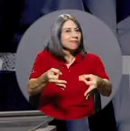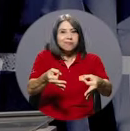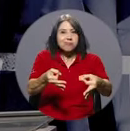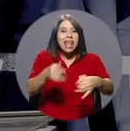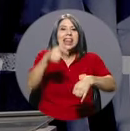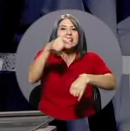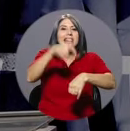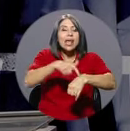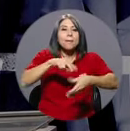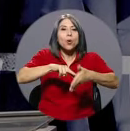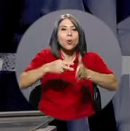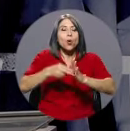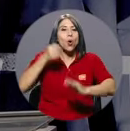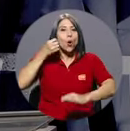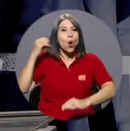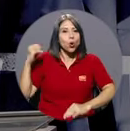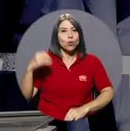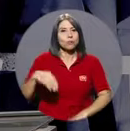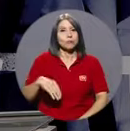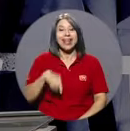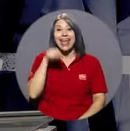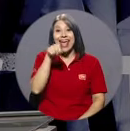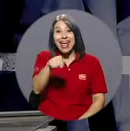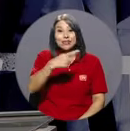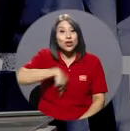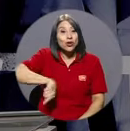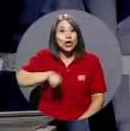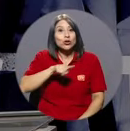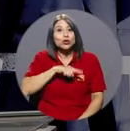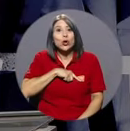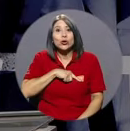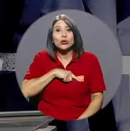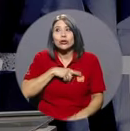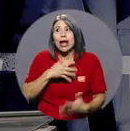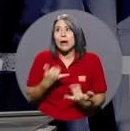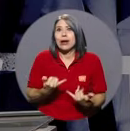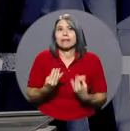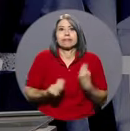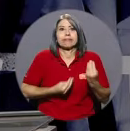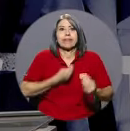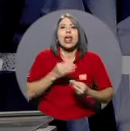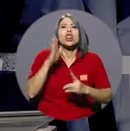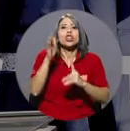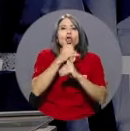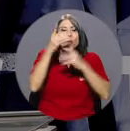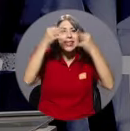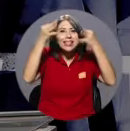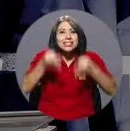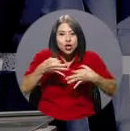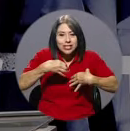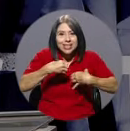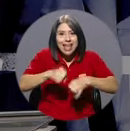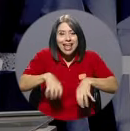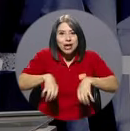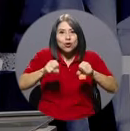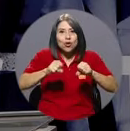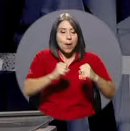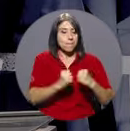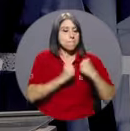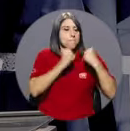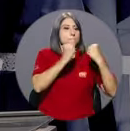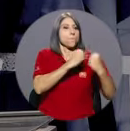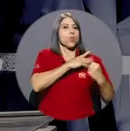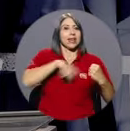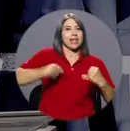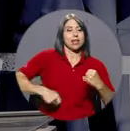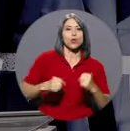tiempo. El tiempo es oro. Y eso es lo que se nos está yendo por las manos. Tome decisiones y ejecute. El Ejecutivo